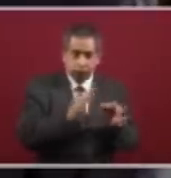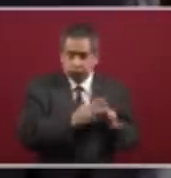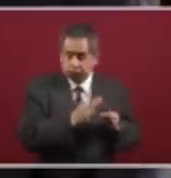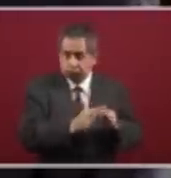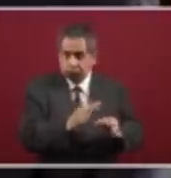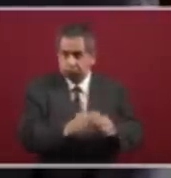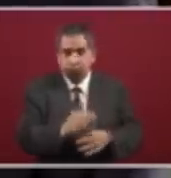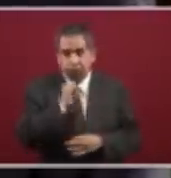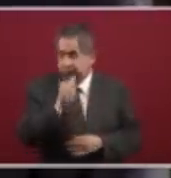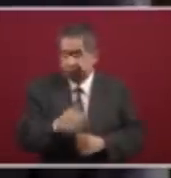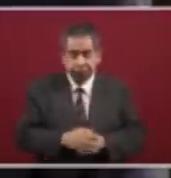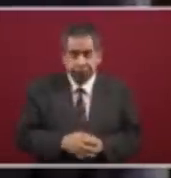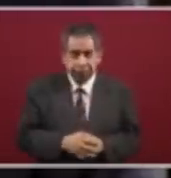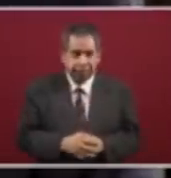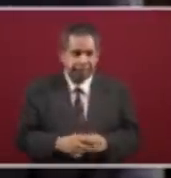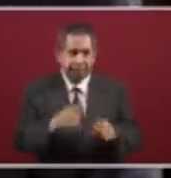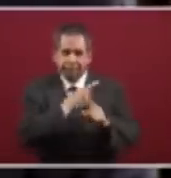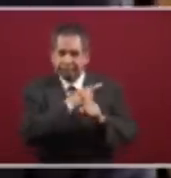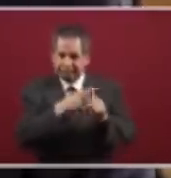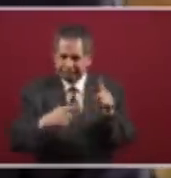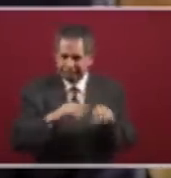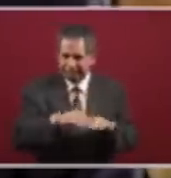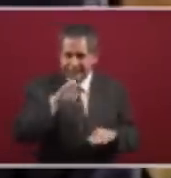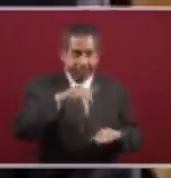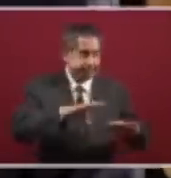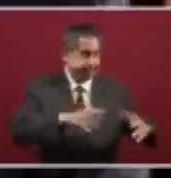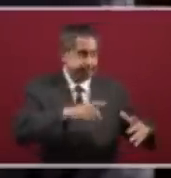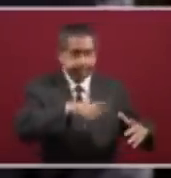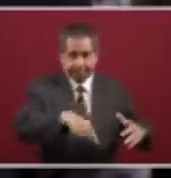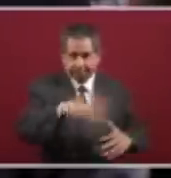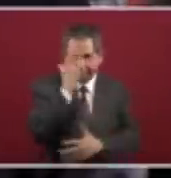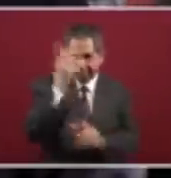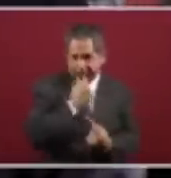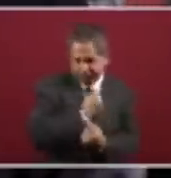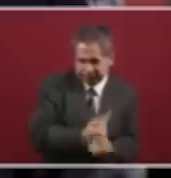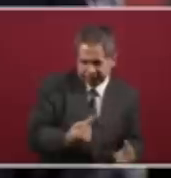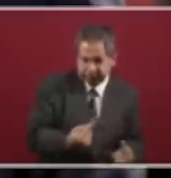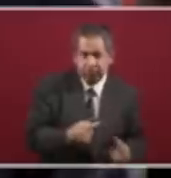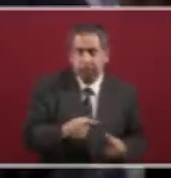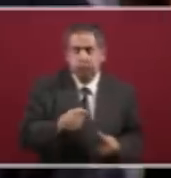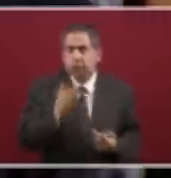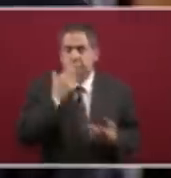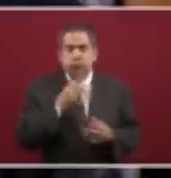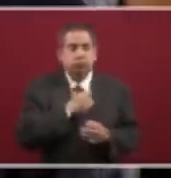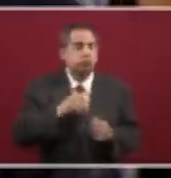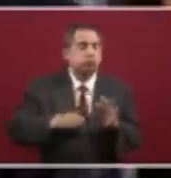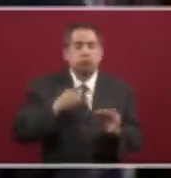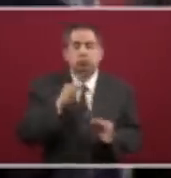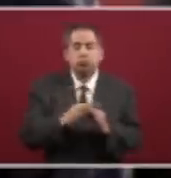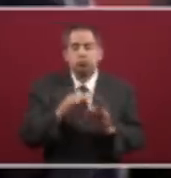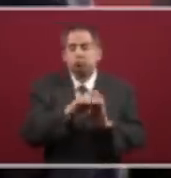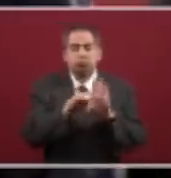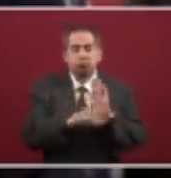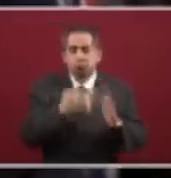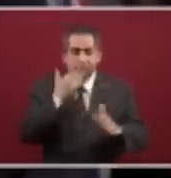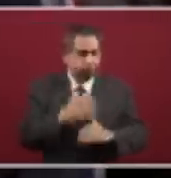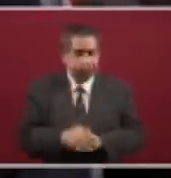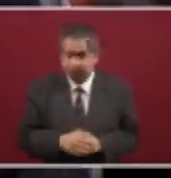en la mitad de las llamadas estancias infantiles y con una hipocresía